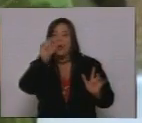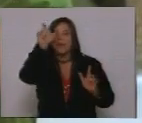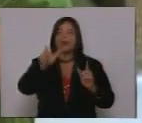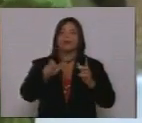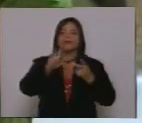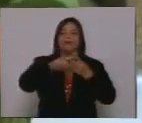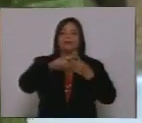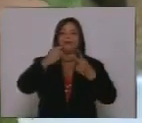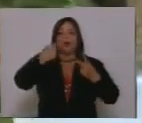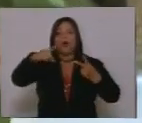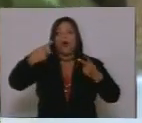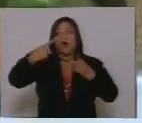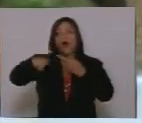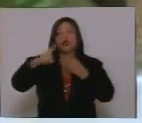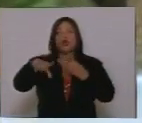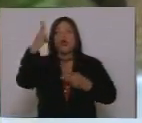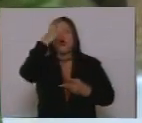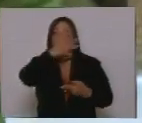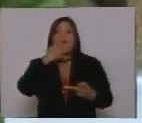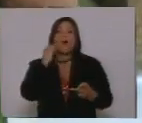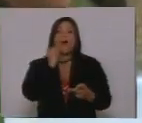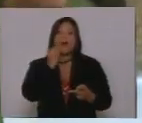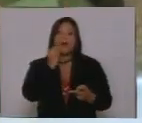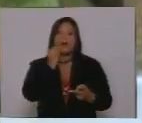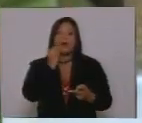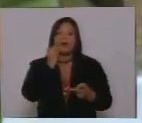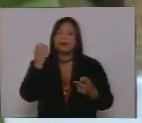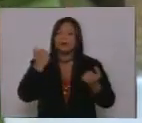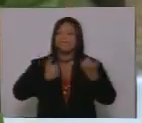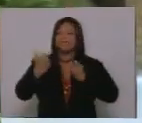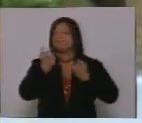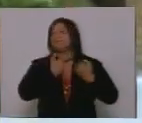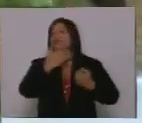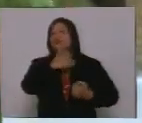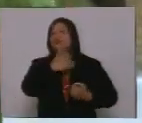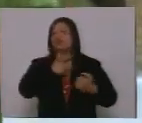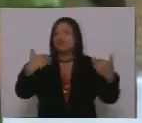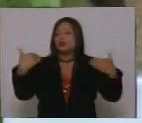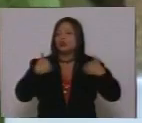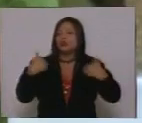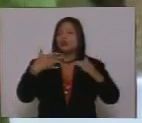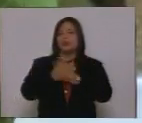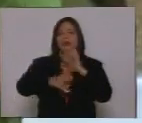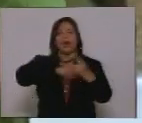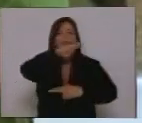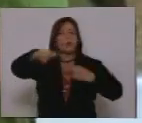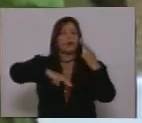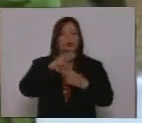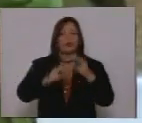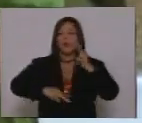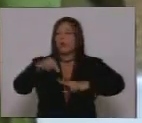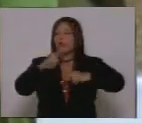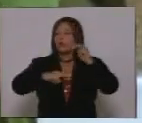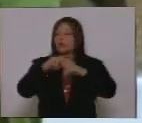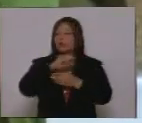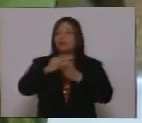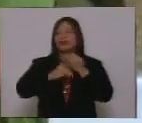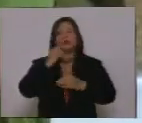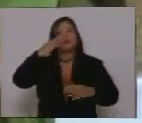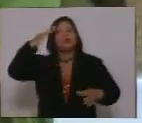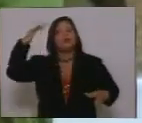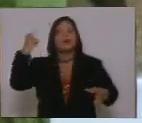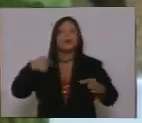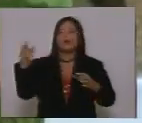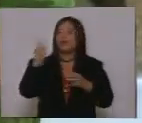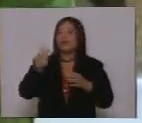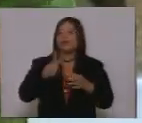vidas de jóvenes mártires por la revolución, por la construcción y el sueño de un